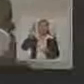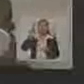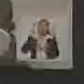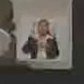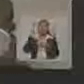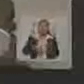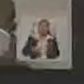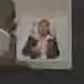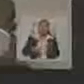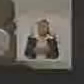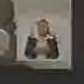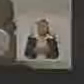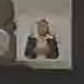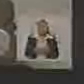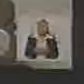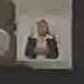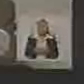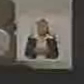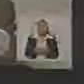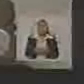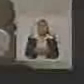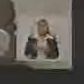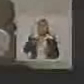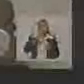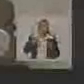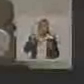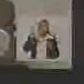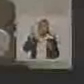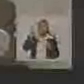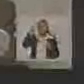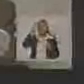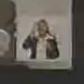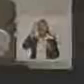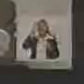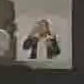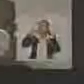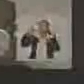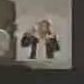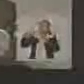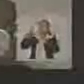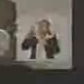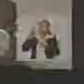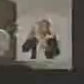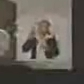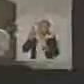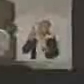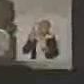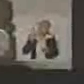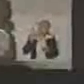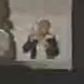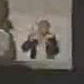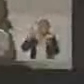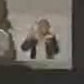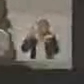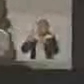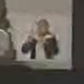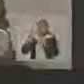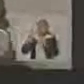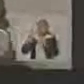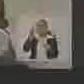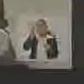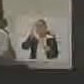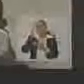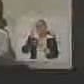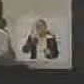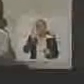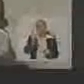los existentes, burocratizados, anquilosados, interesados en el encumbrimiento de sus líderes, o